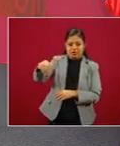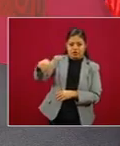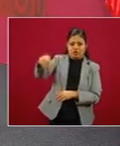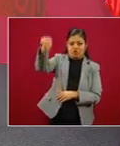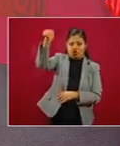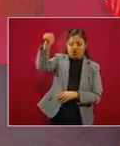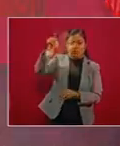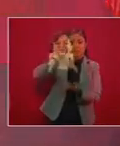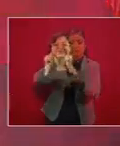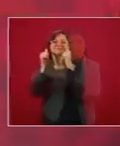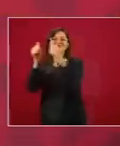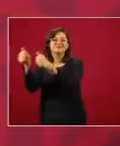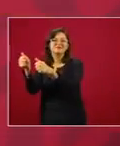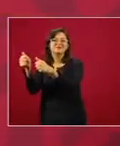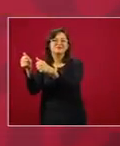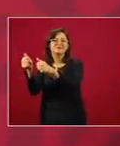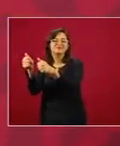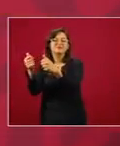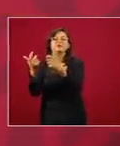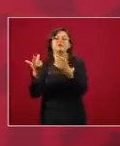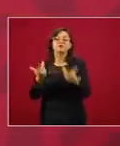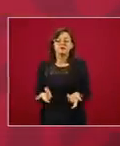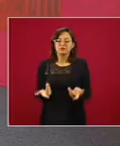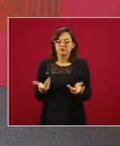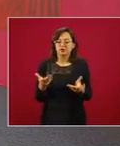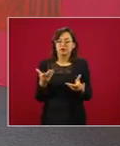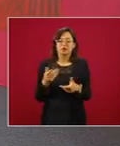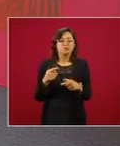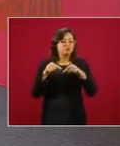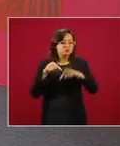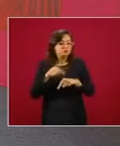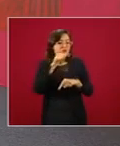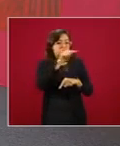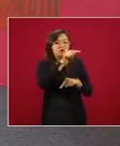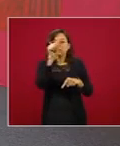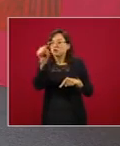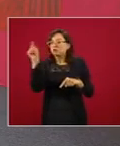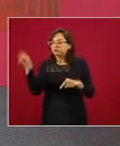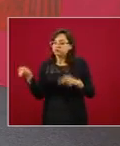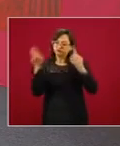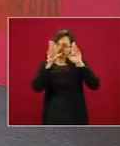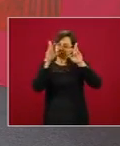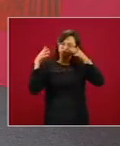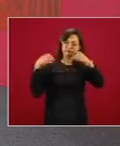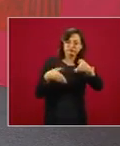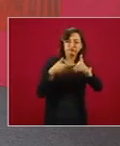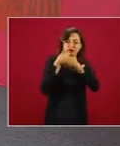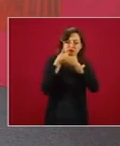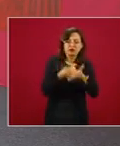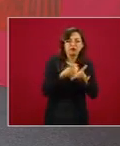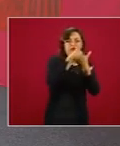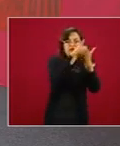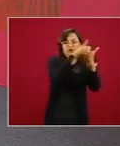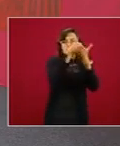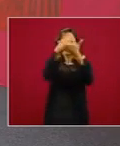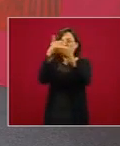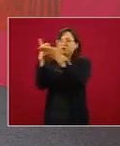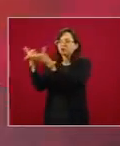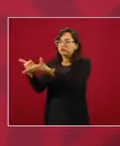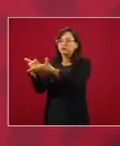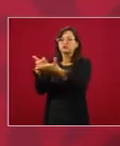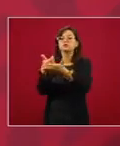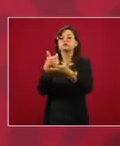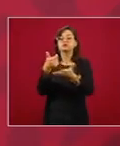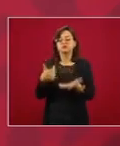pero también se la puede quitar. El diputado afirmó que en caso de que el presidente de la República considere todavía aplicar un plan B ante